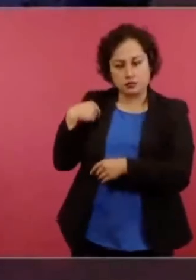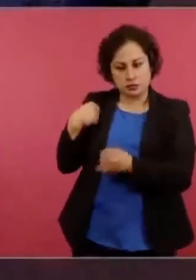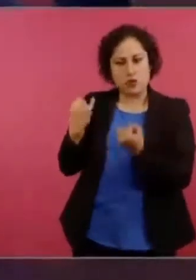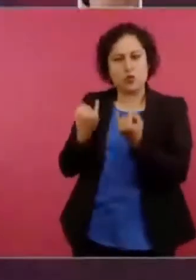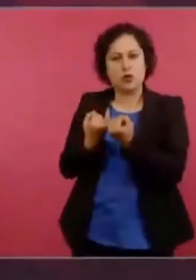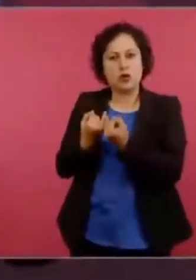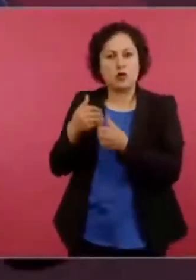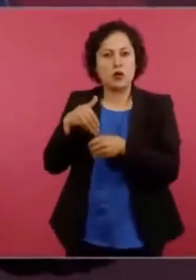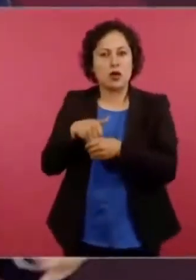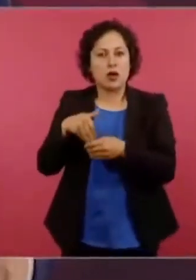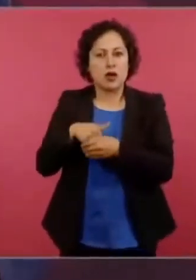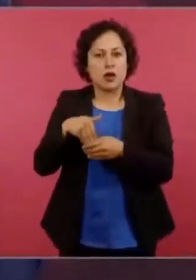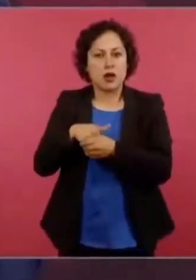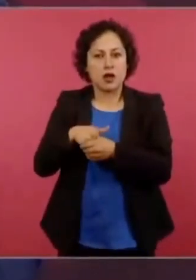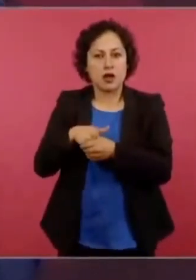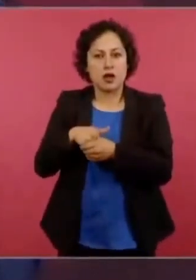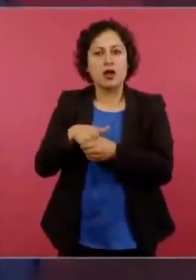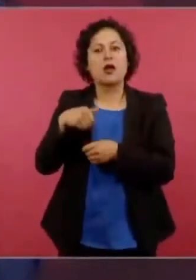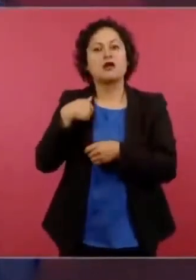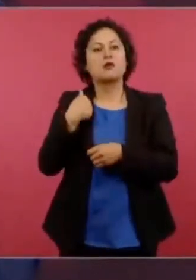¿Tú qué hablas?